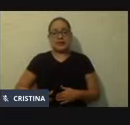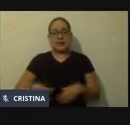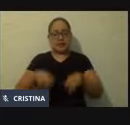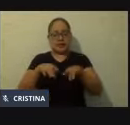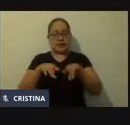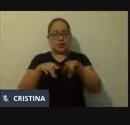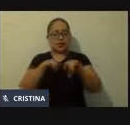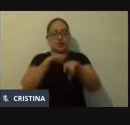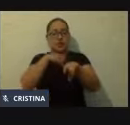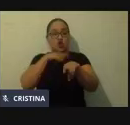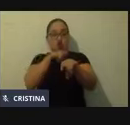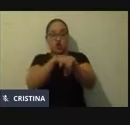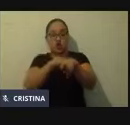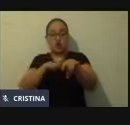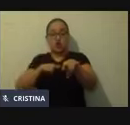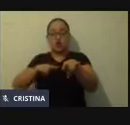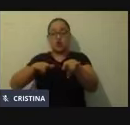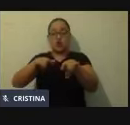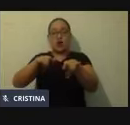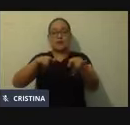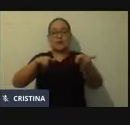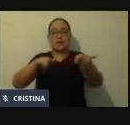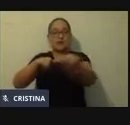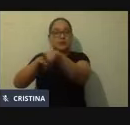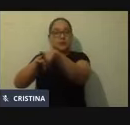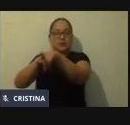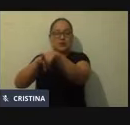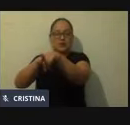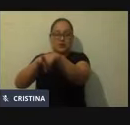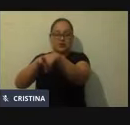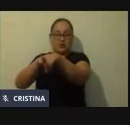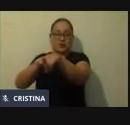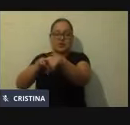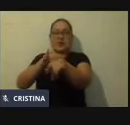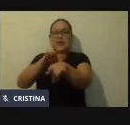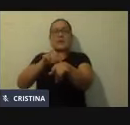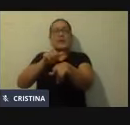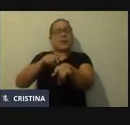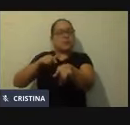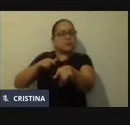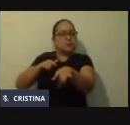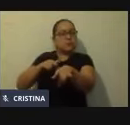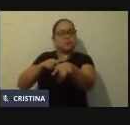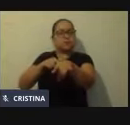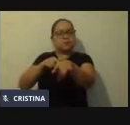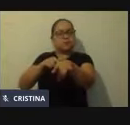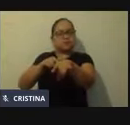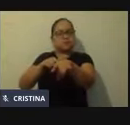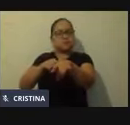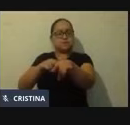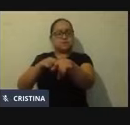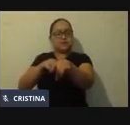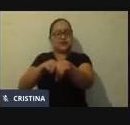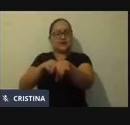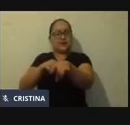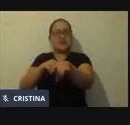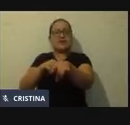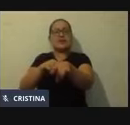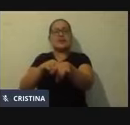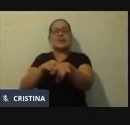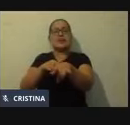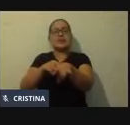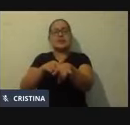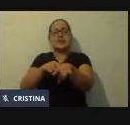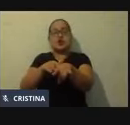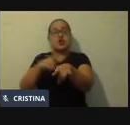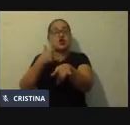hace, se cambia un coche de carril, freno, trato de no chocar, me derrapa el coche y por no